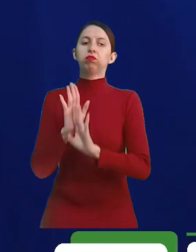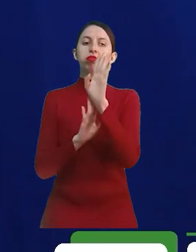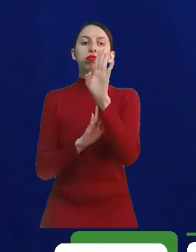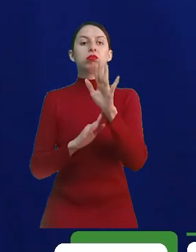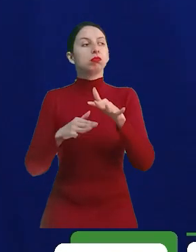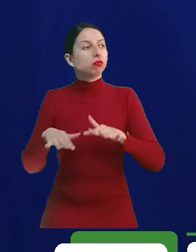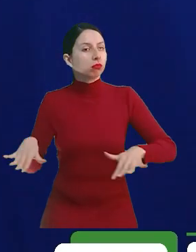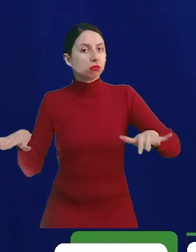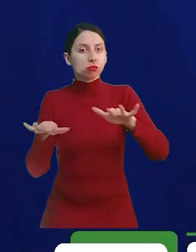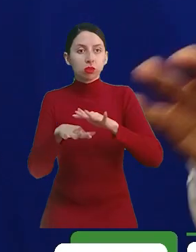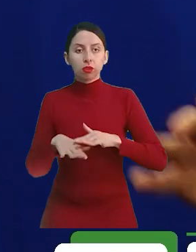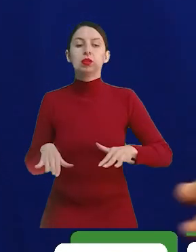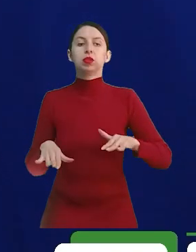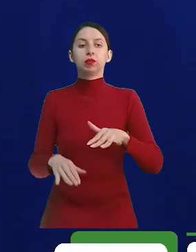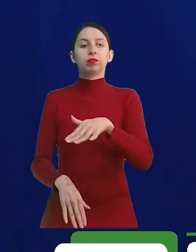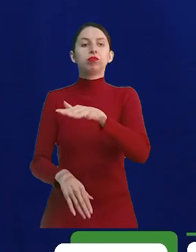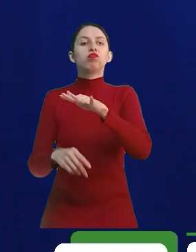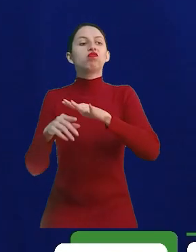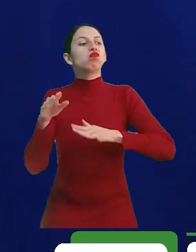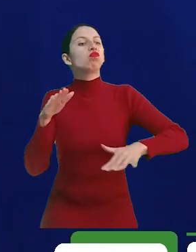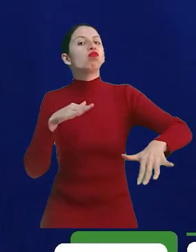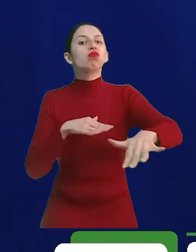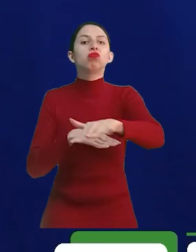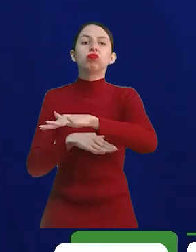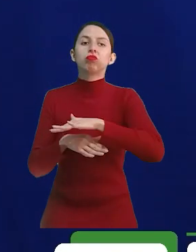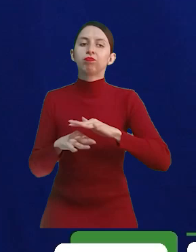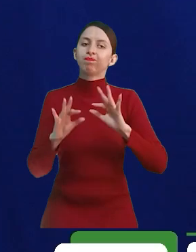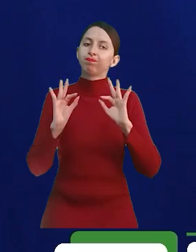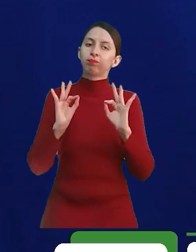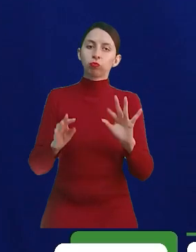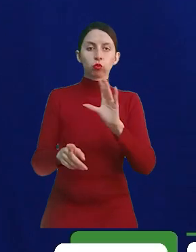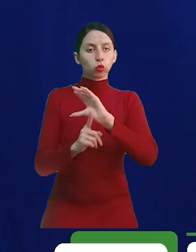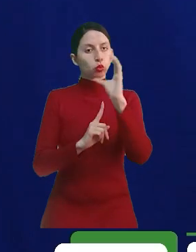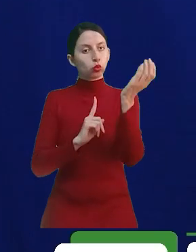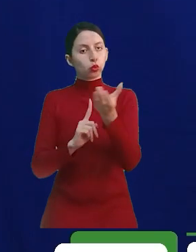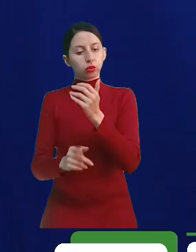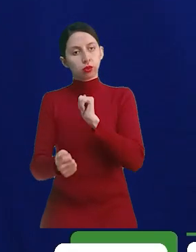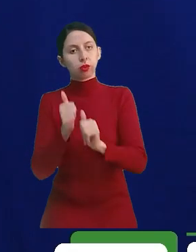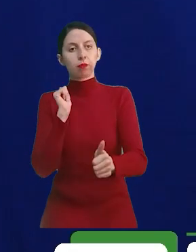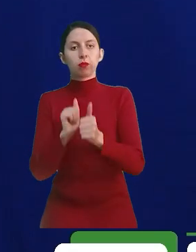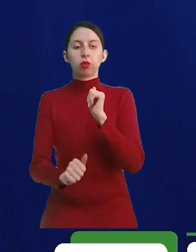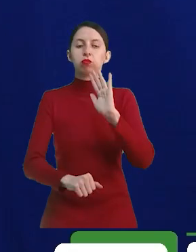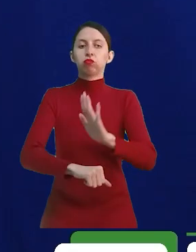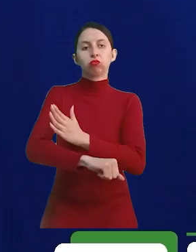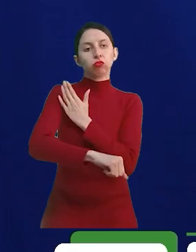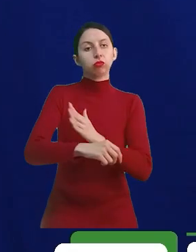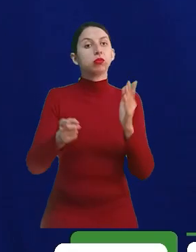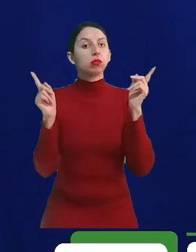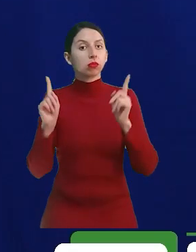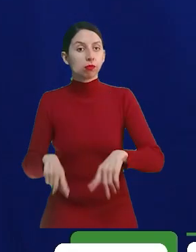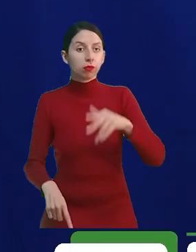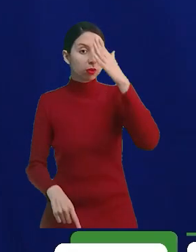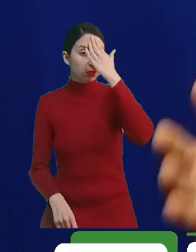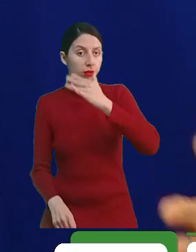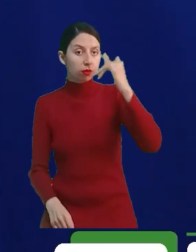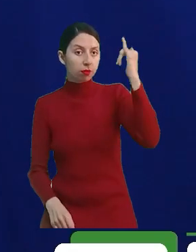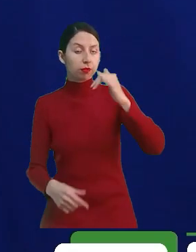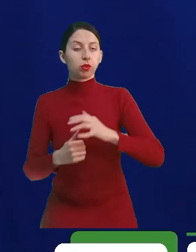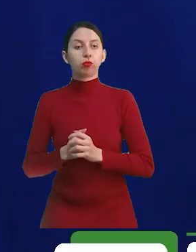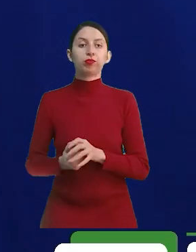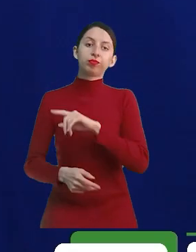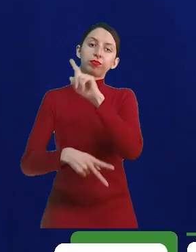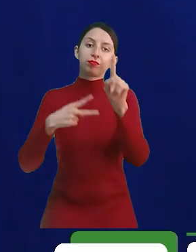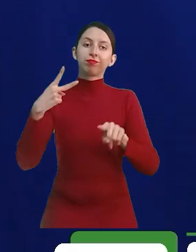construyen los saberes todo este campus merece ser habitado para espacios culturales deportivos musicales y por